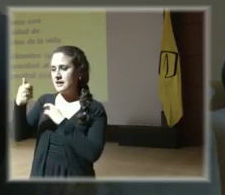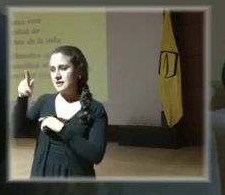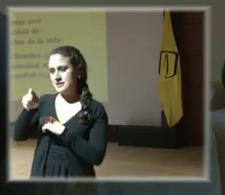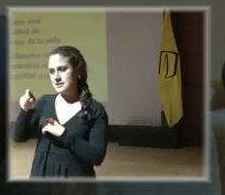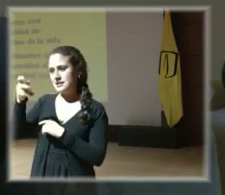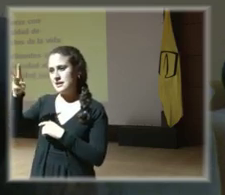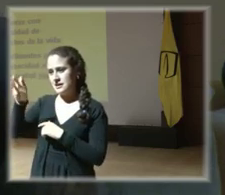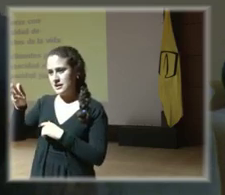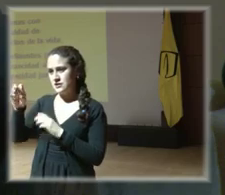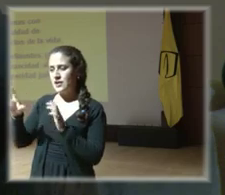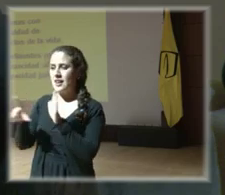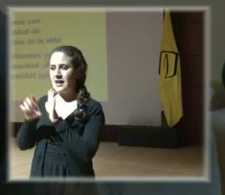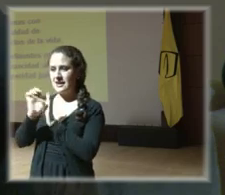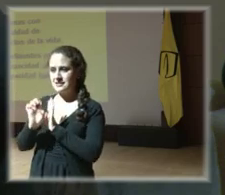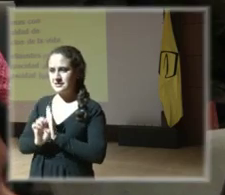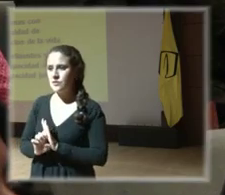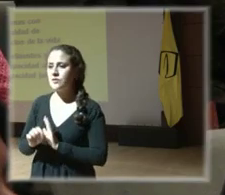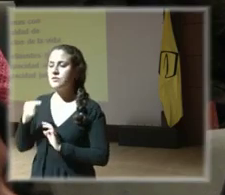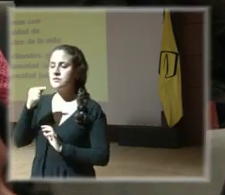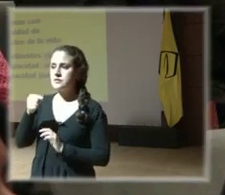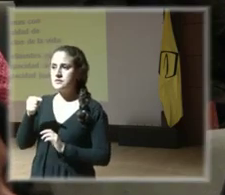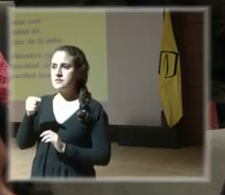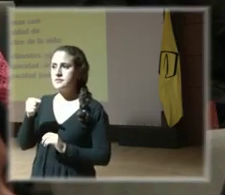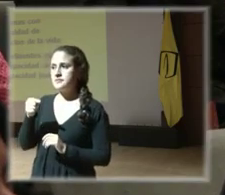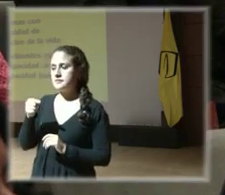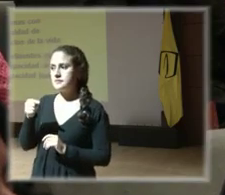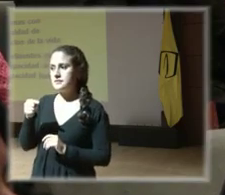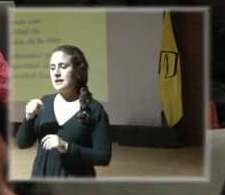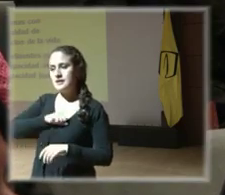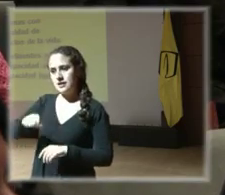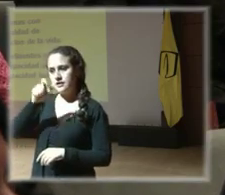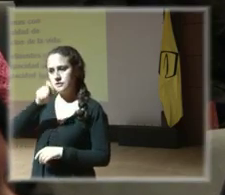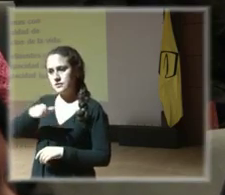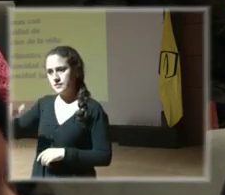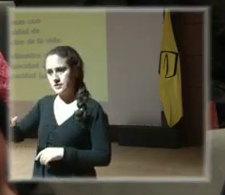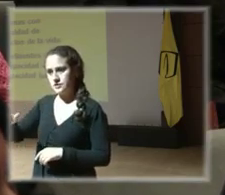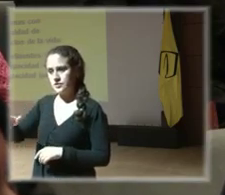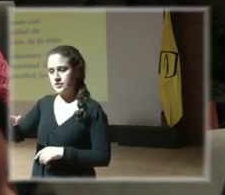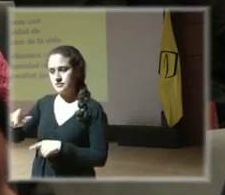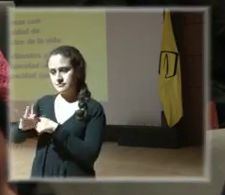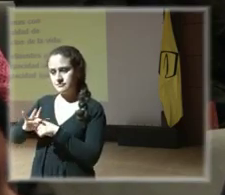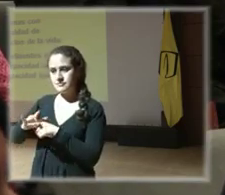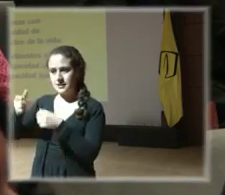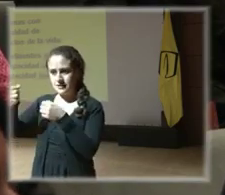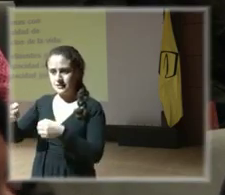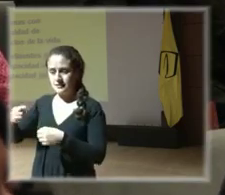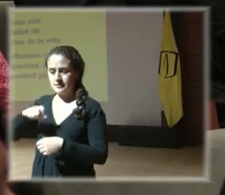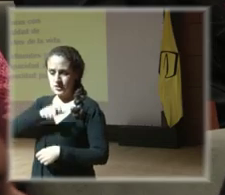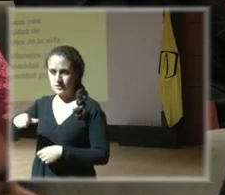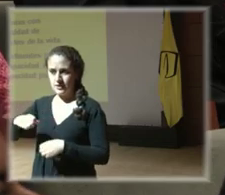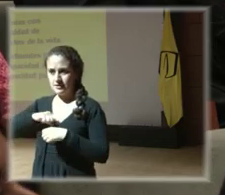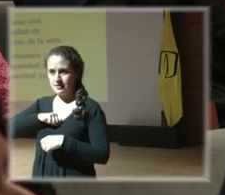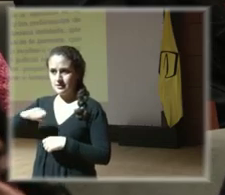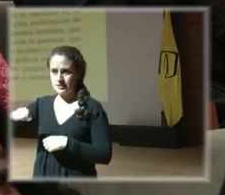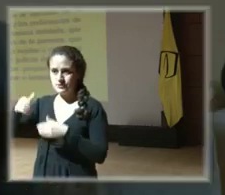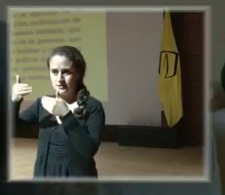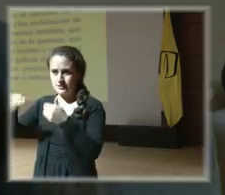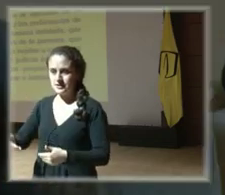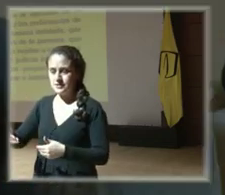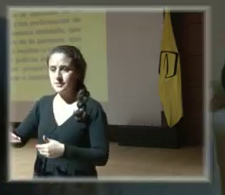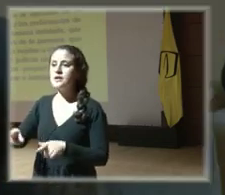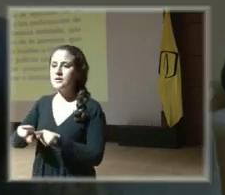la ley estatutaria de los derechos de las personas para el ejercicio de los derechos de las personas con discapacidad, cuenta con se ha